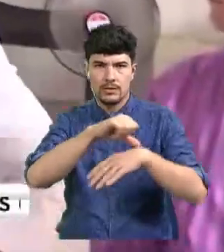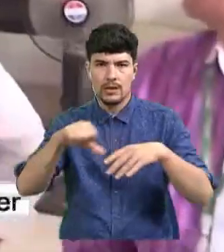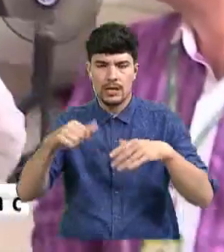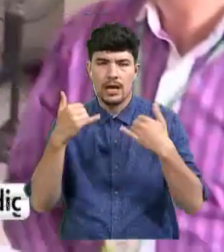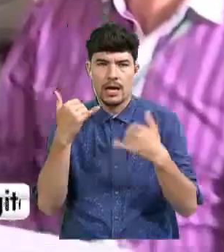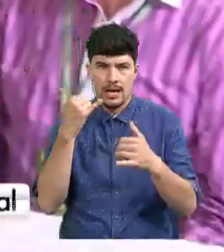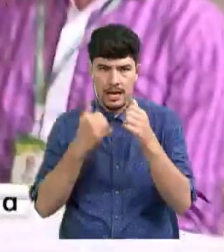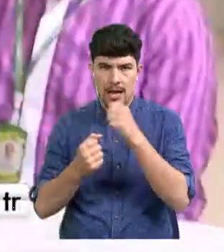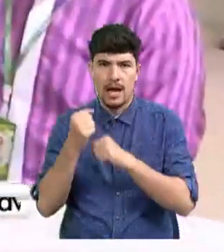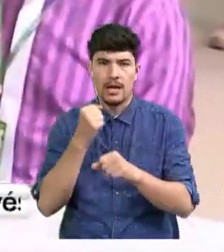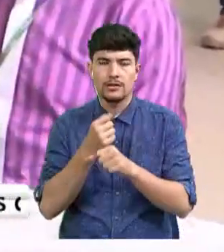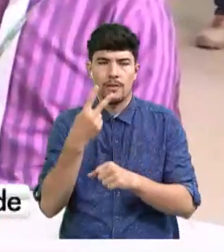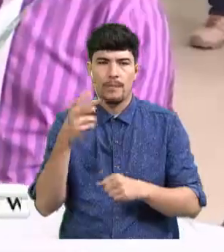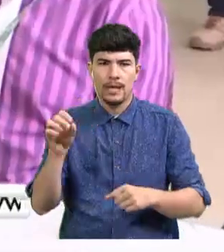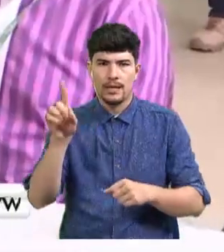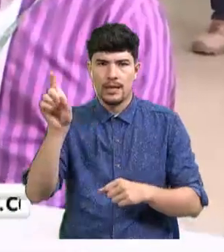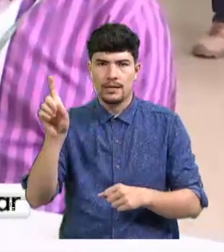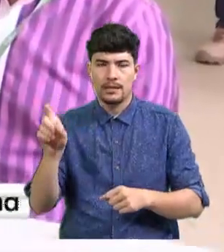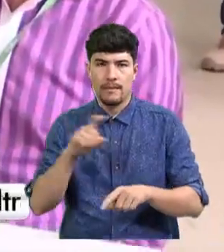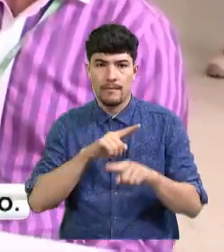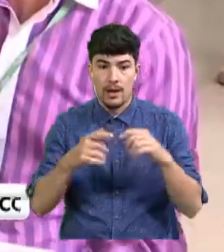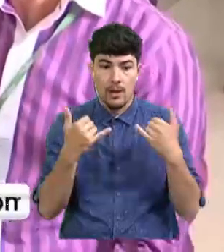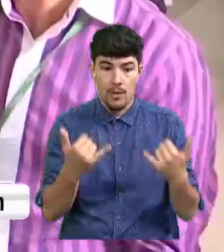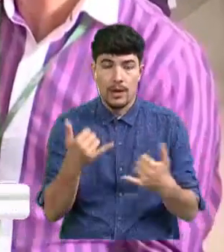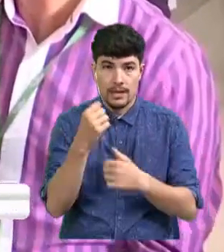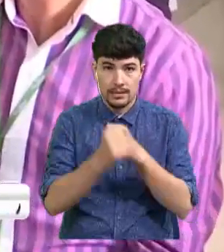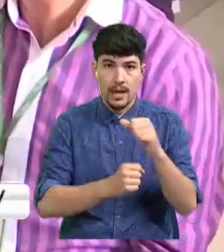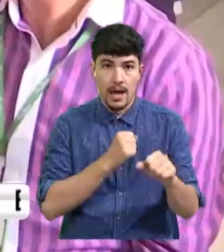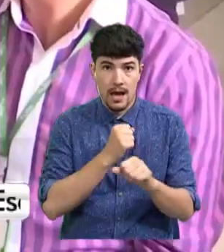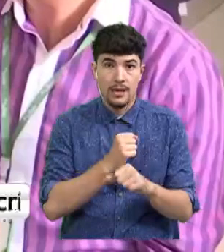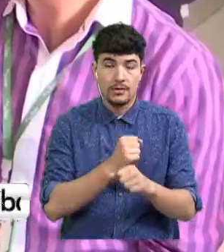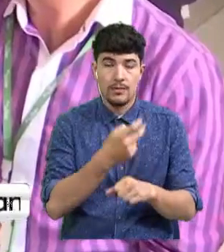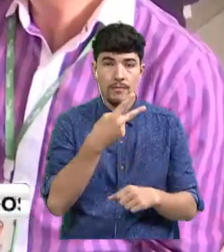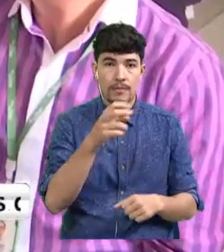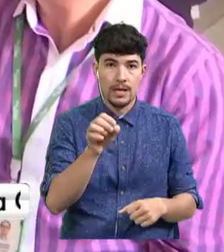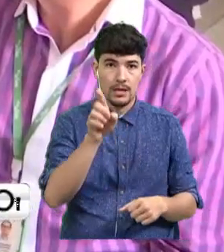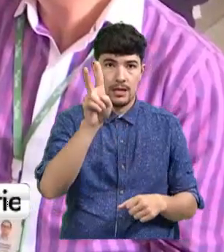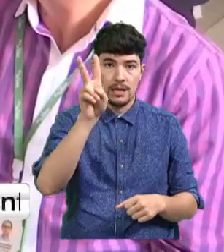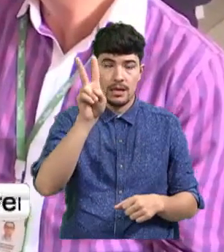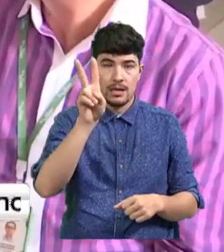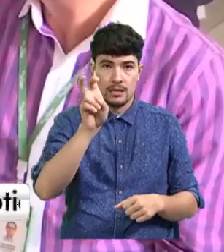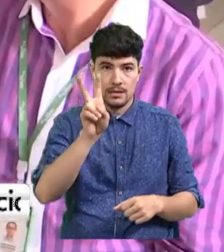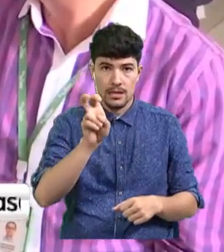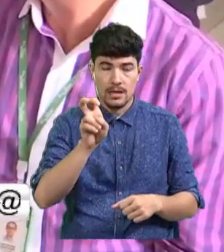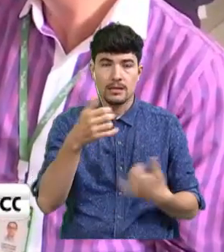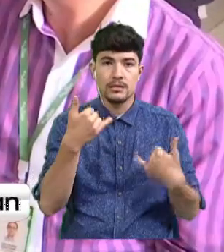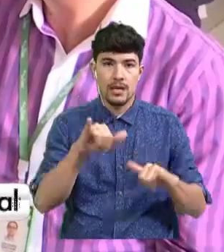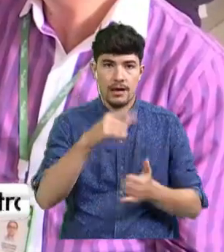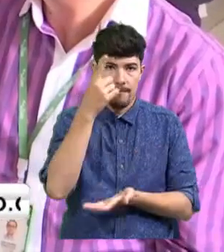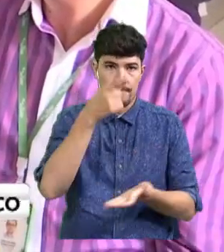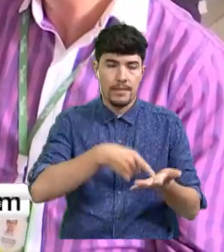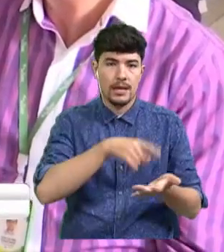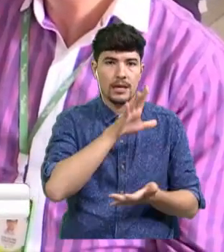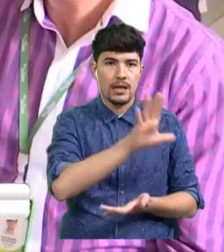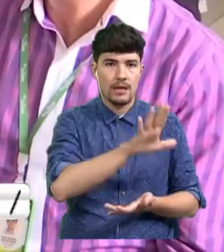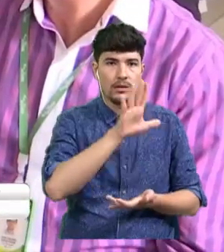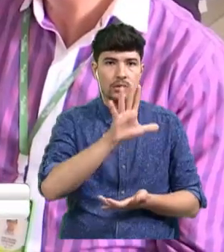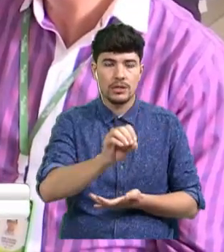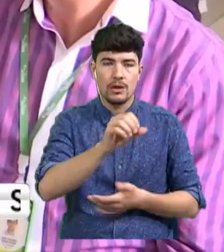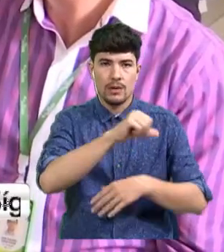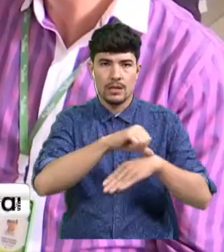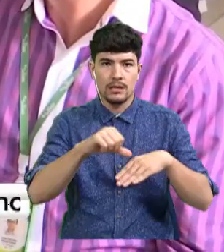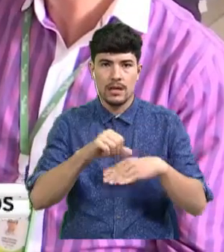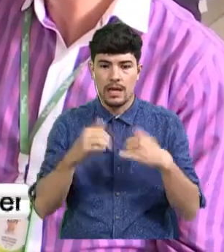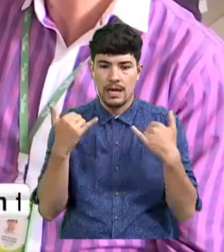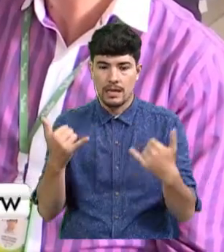en 2016. Hoy con corte a 29 de octubre ya tenemos 1.550 cirugías.